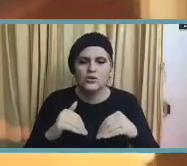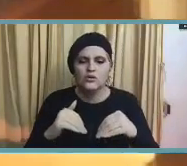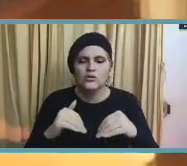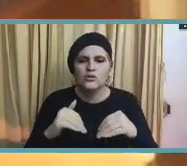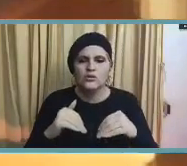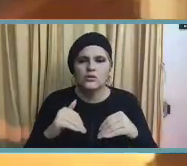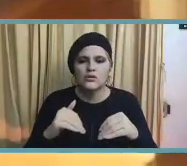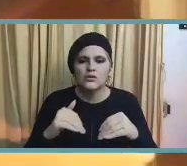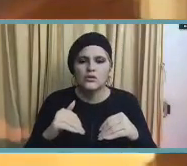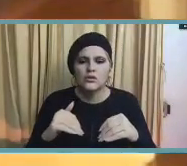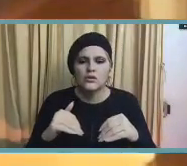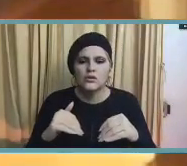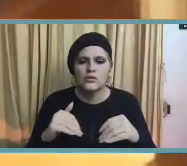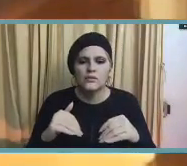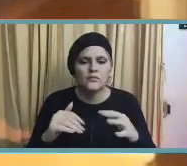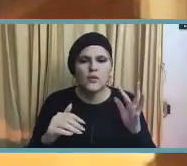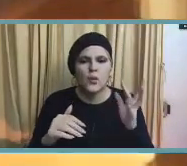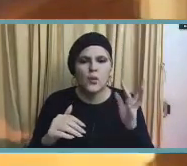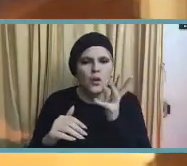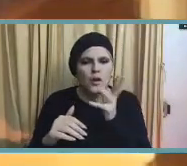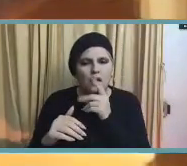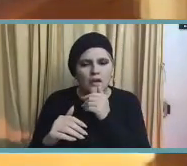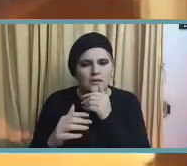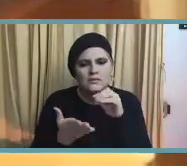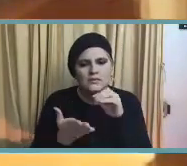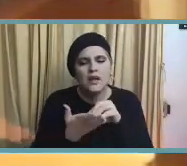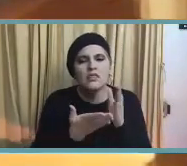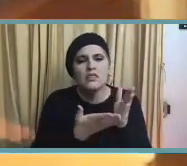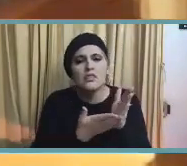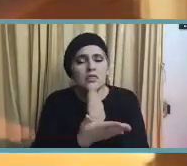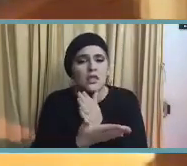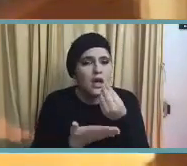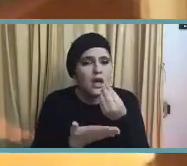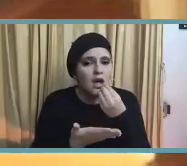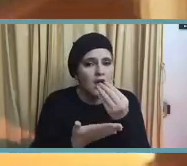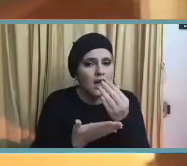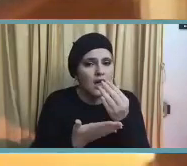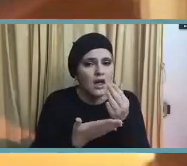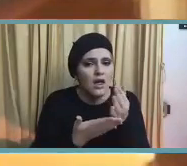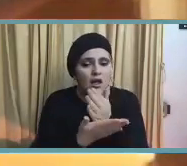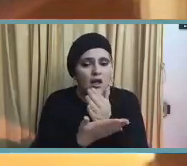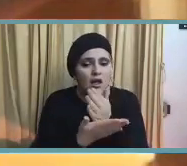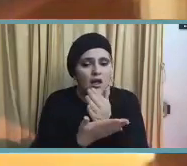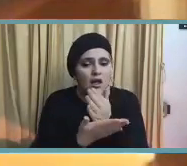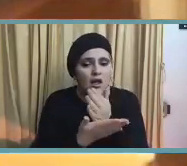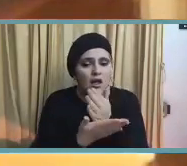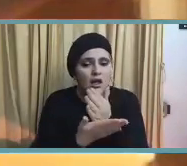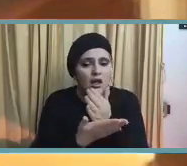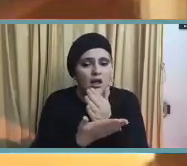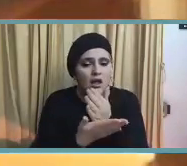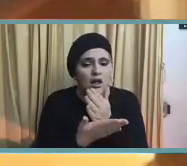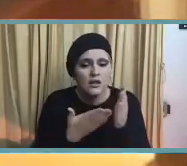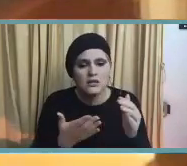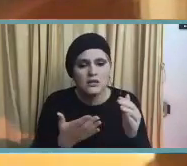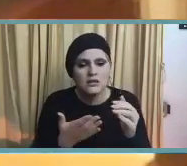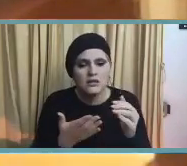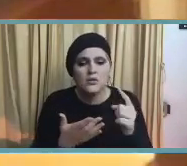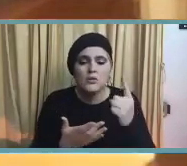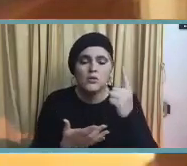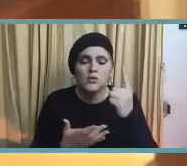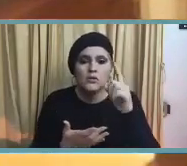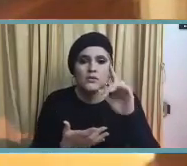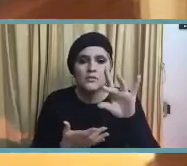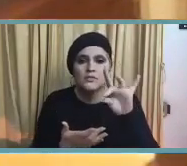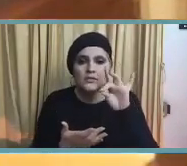eso las dietas, que es, digamos, una de las cosas, de las teorías del tema de las dietas, no